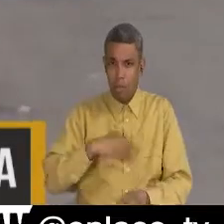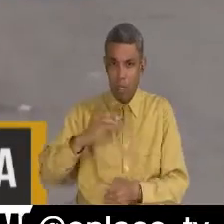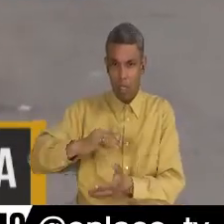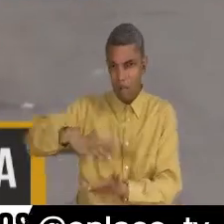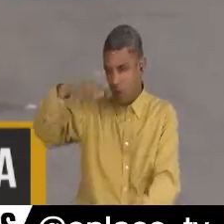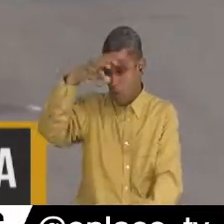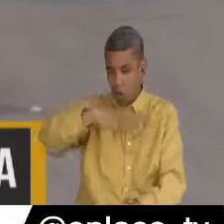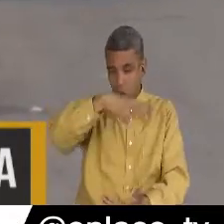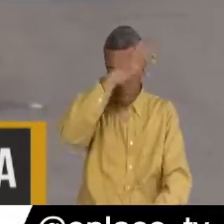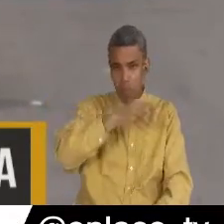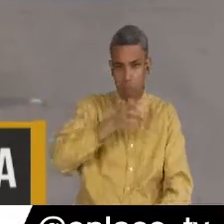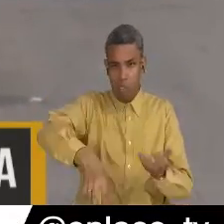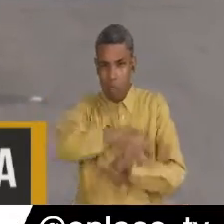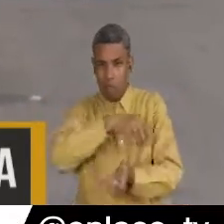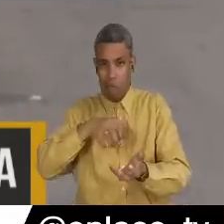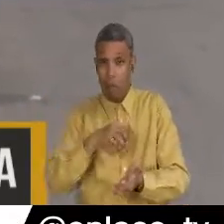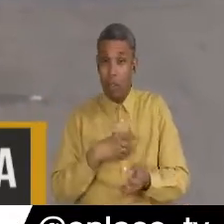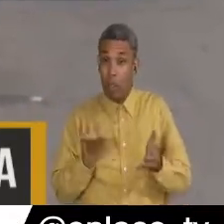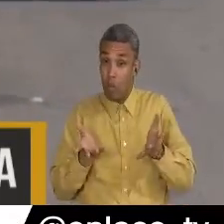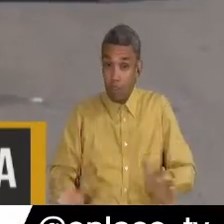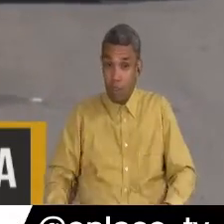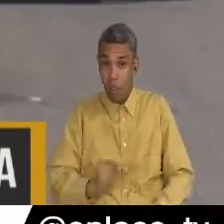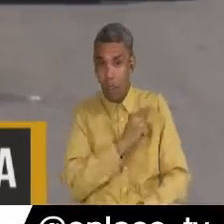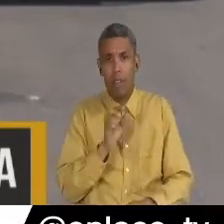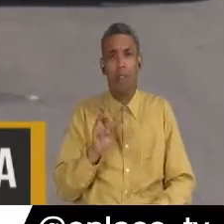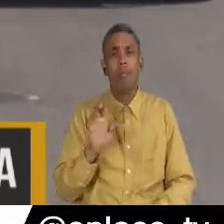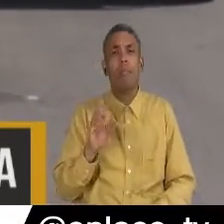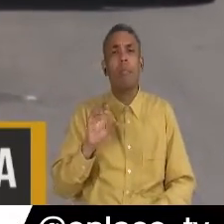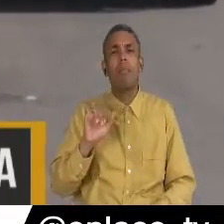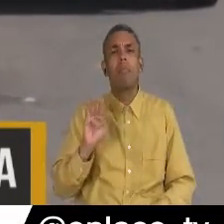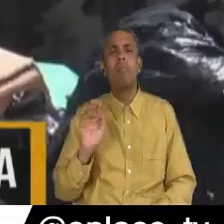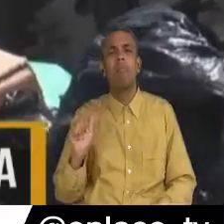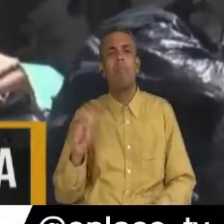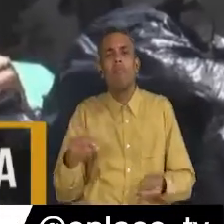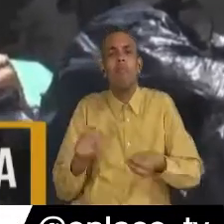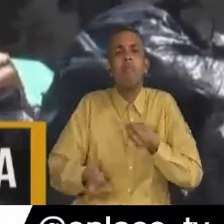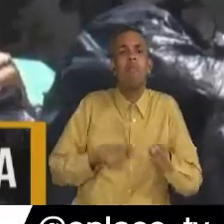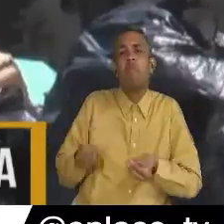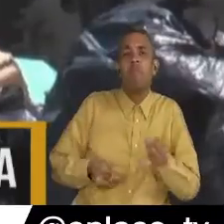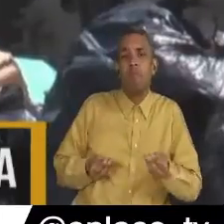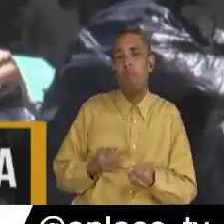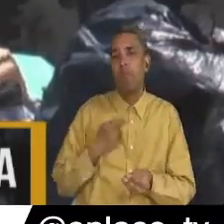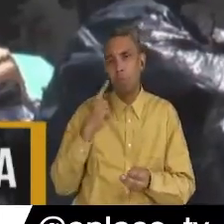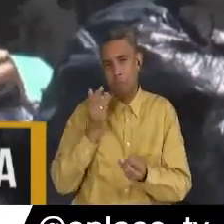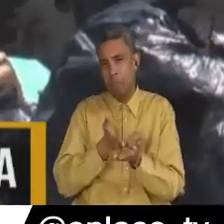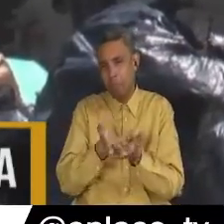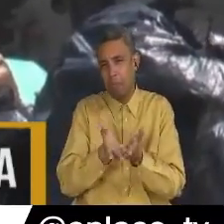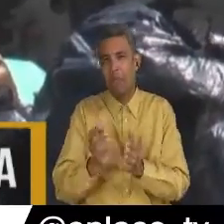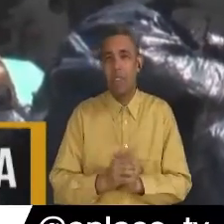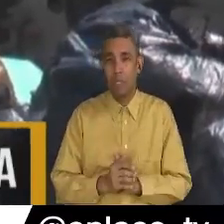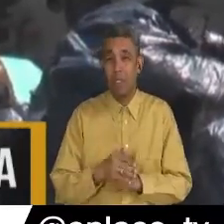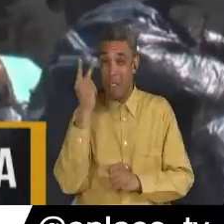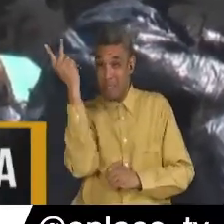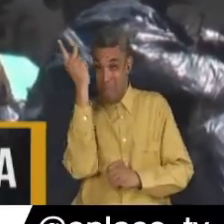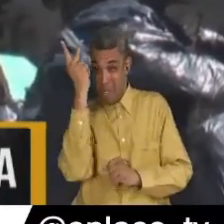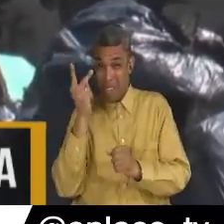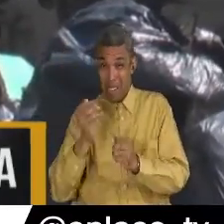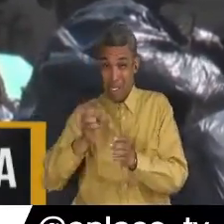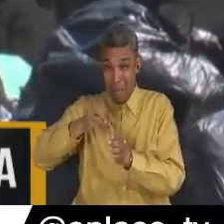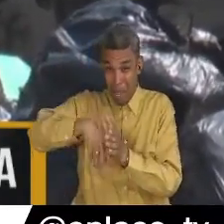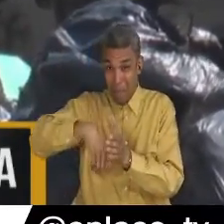todo el puerto petrolero, la empresa prestadora del servicio de recolección de residuos sólidos recomienda a la comunidad no sacar las basuras este